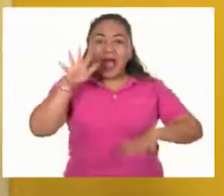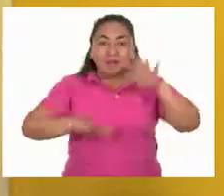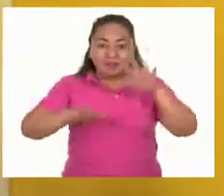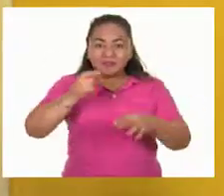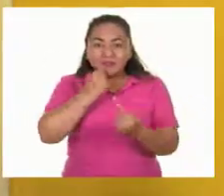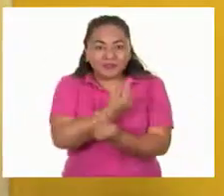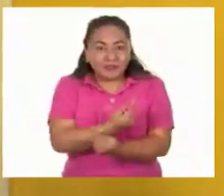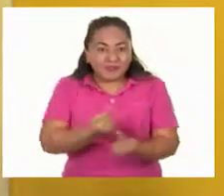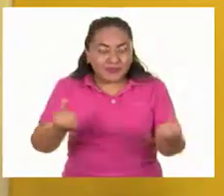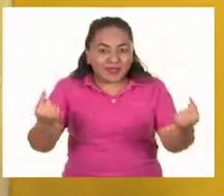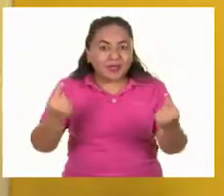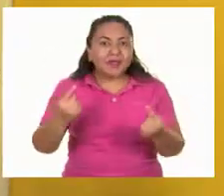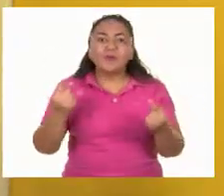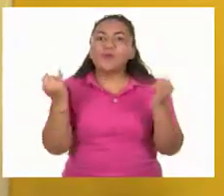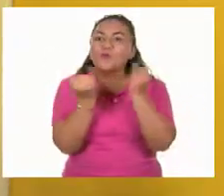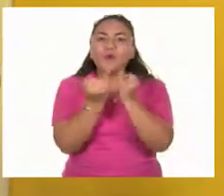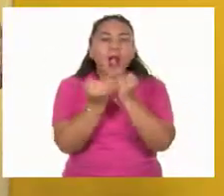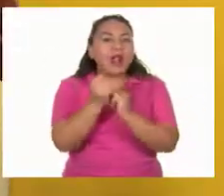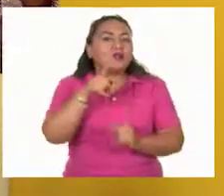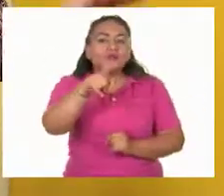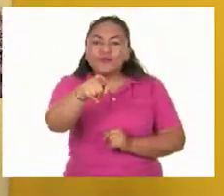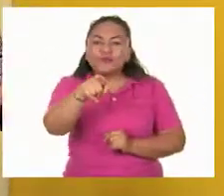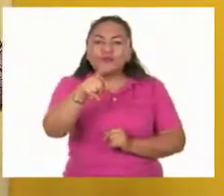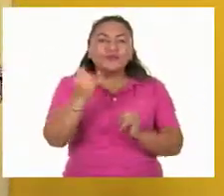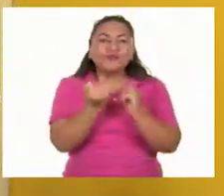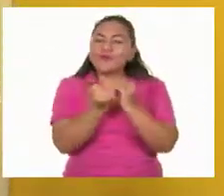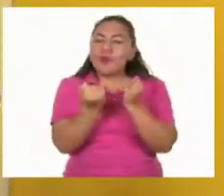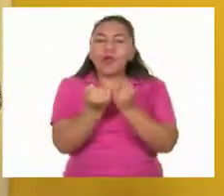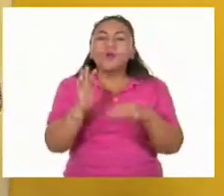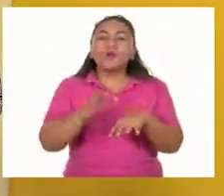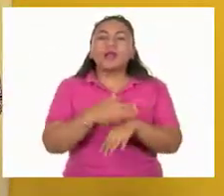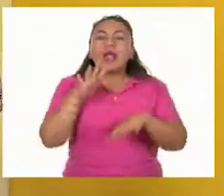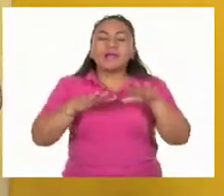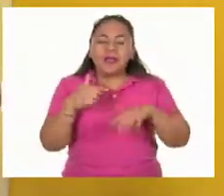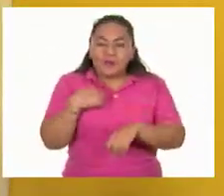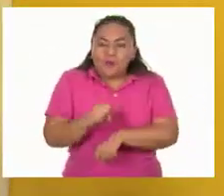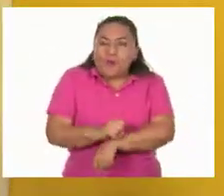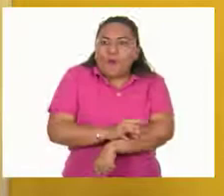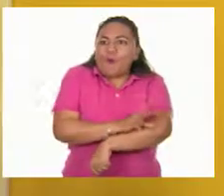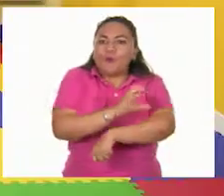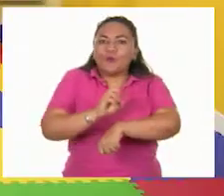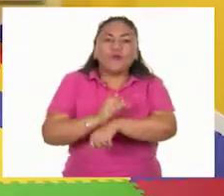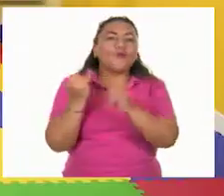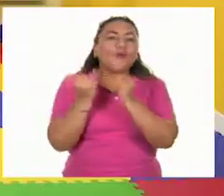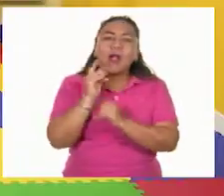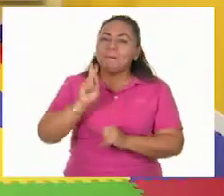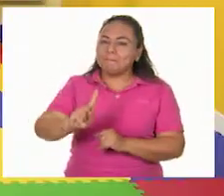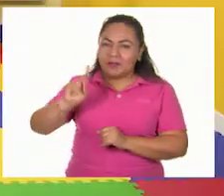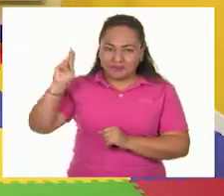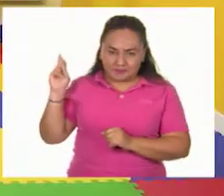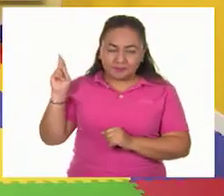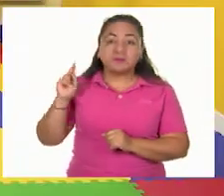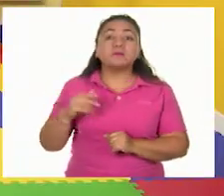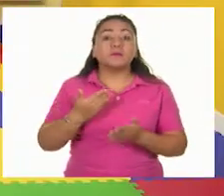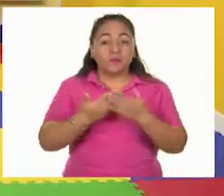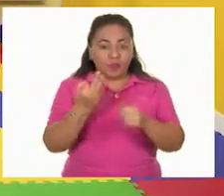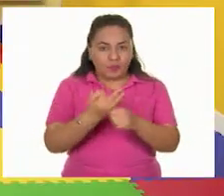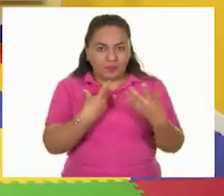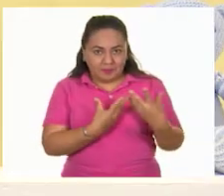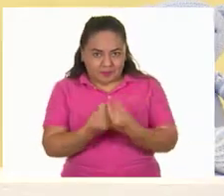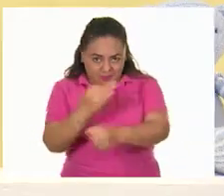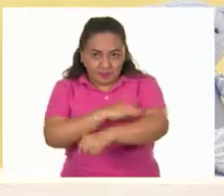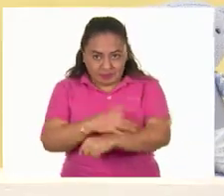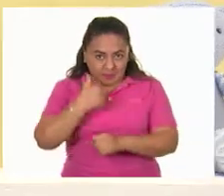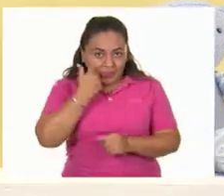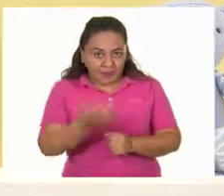niñas y los niños hacen lo mismo que tú, porque están experimentando emociones. Ahora vamos a llevarte con tu familia, ¿te